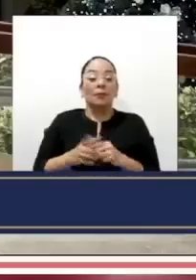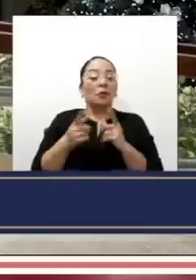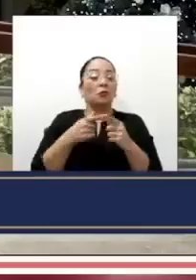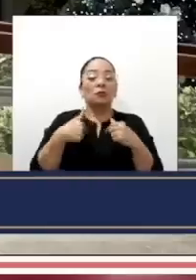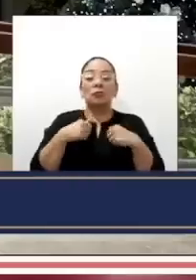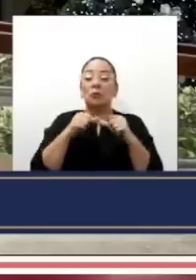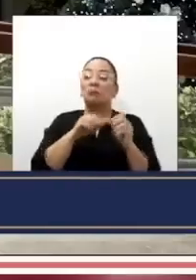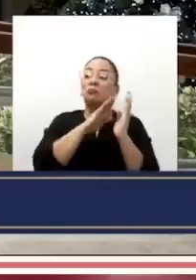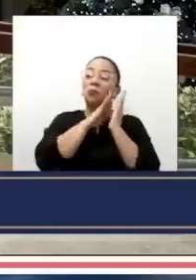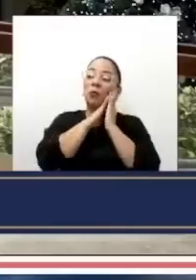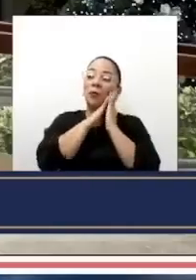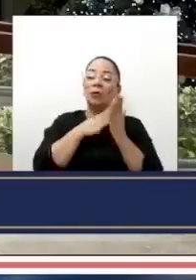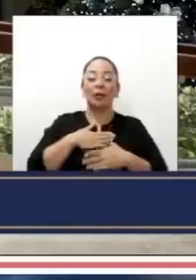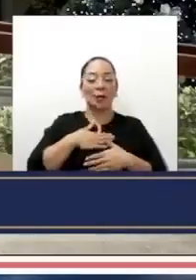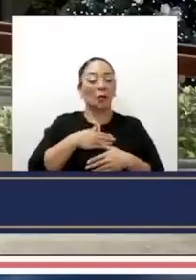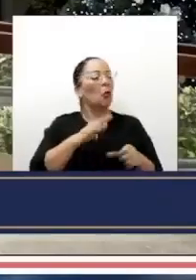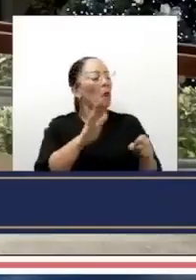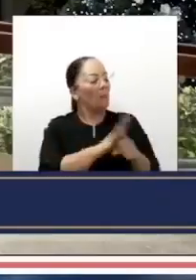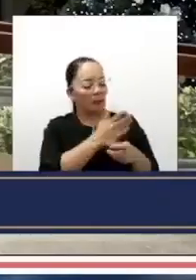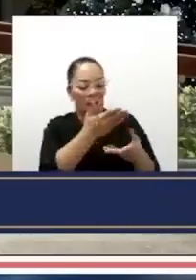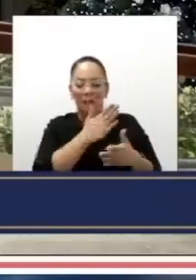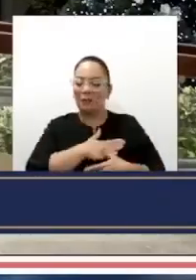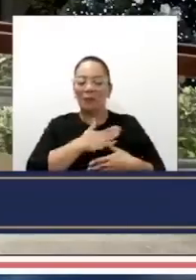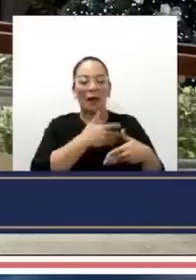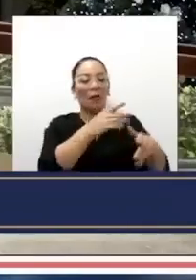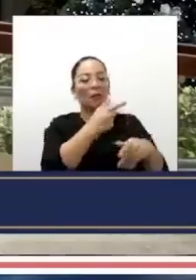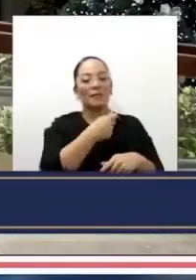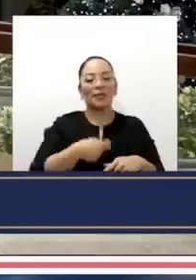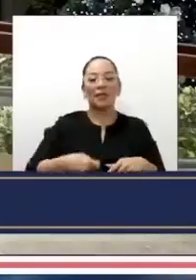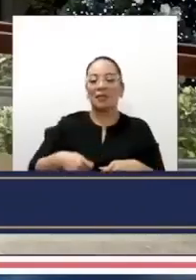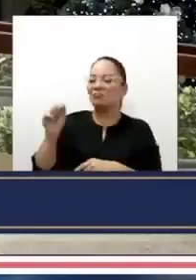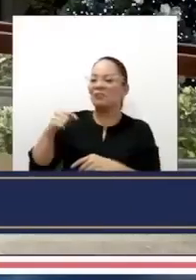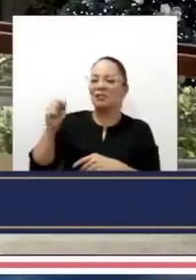tranquilo. Completamente tranquilo, presidente. Sí.